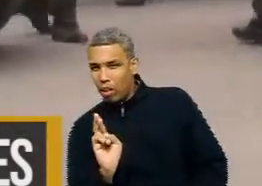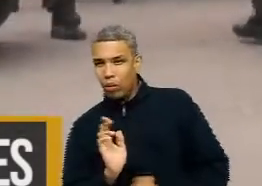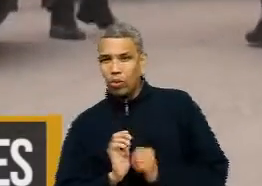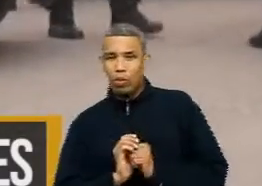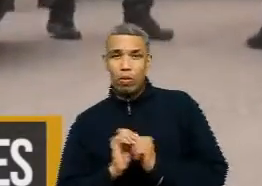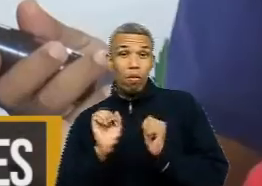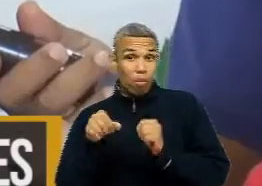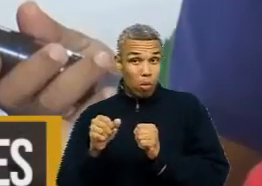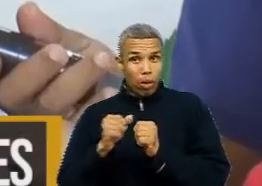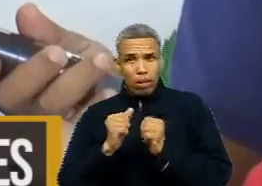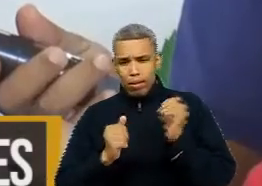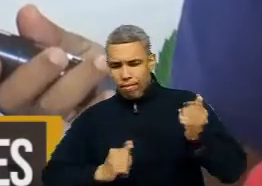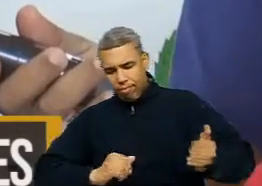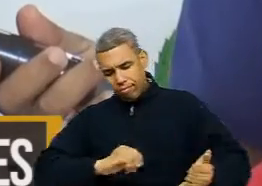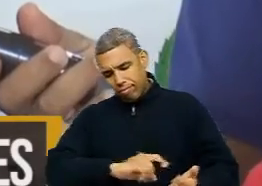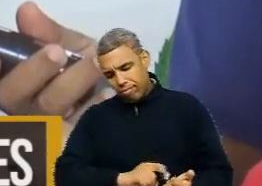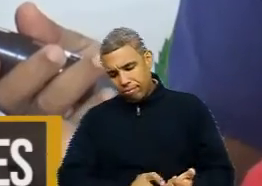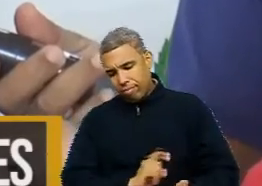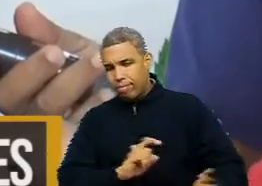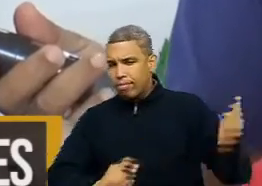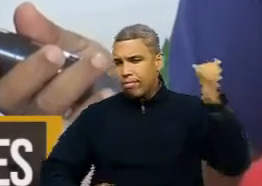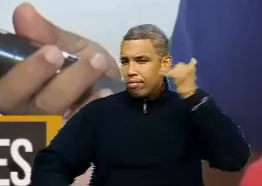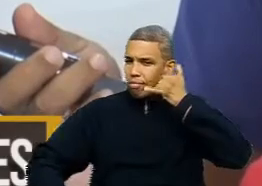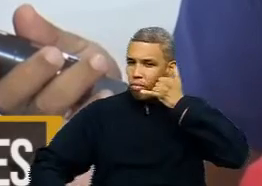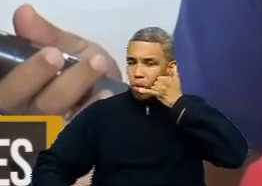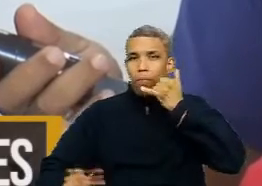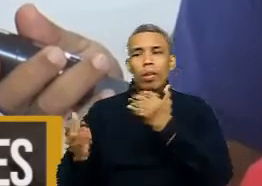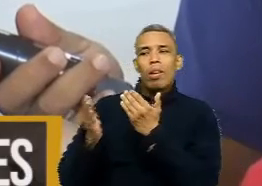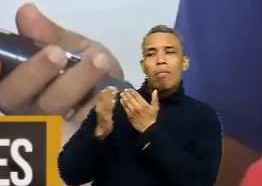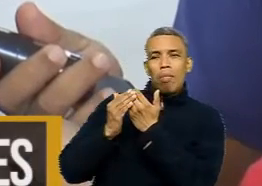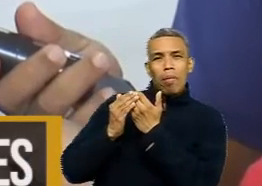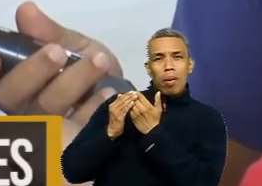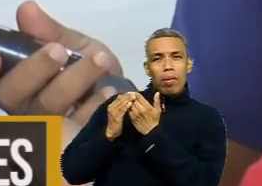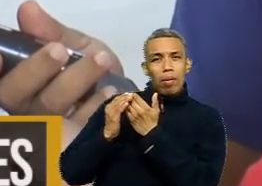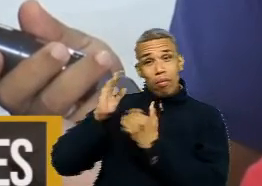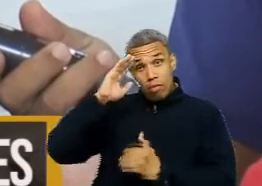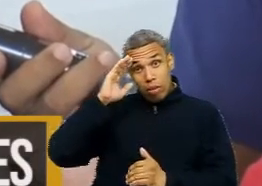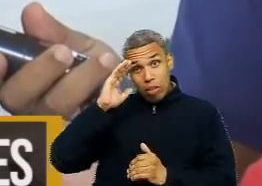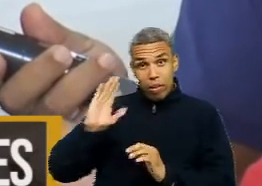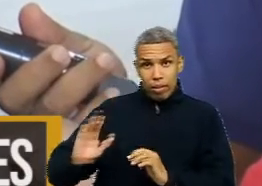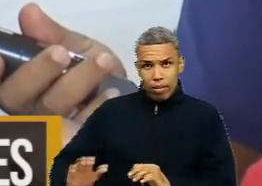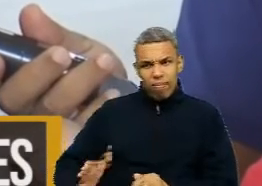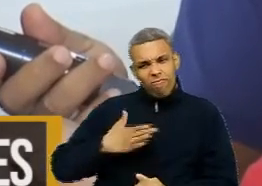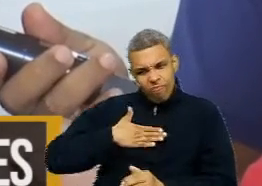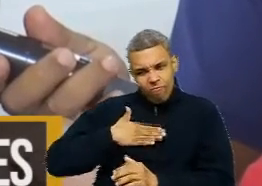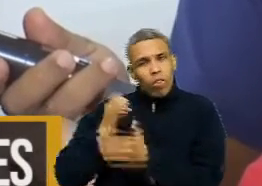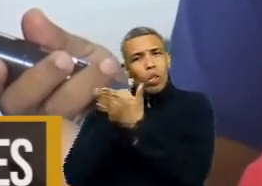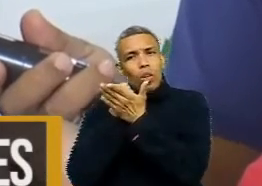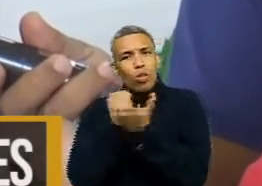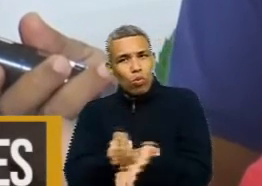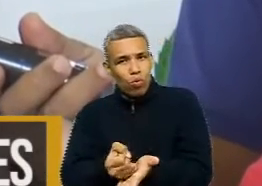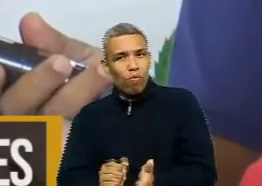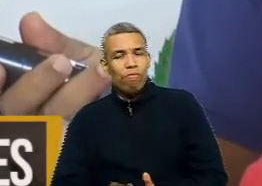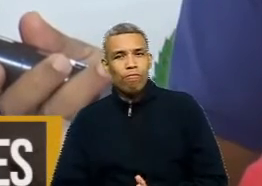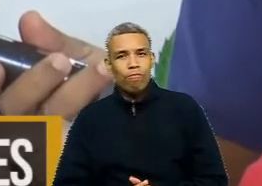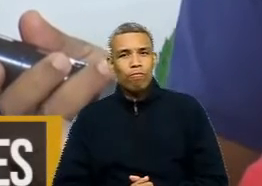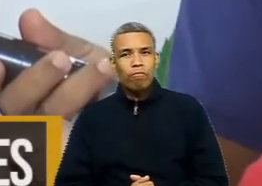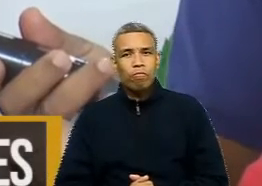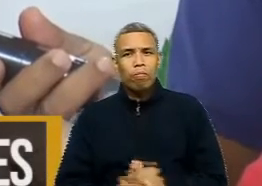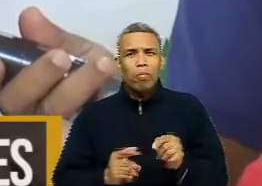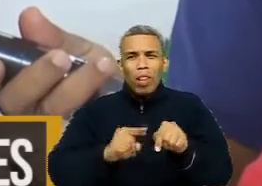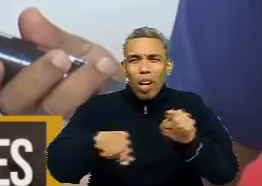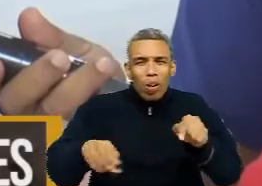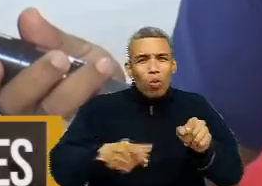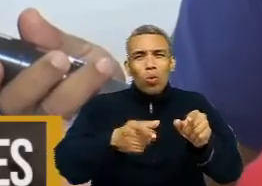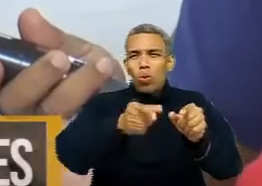para tomar una serie de muestras, una serie de pruebas para próximamente llevar a recaudo judicial a estos delincuentes